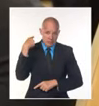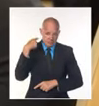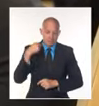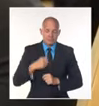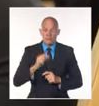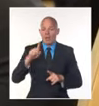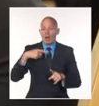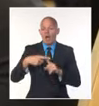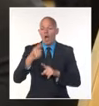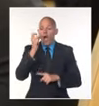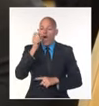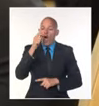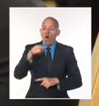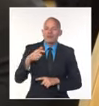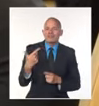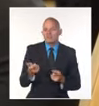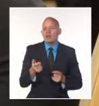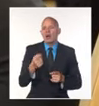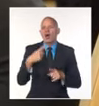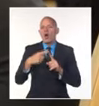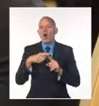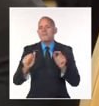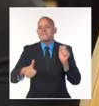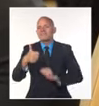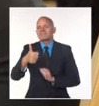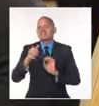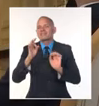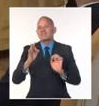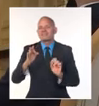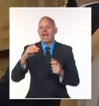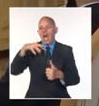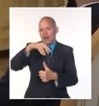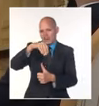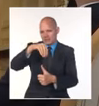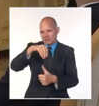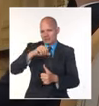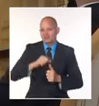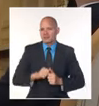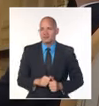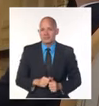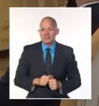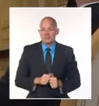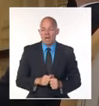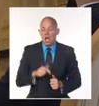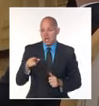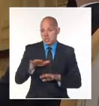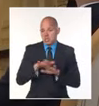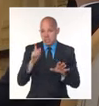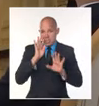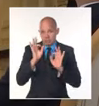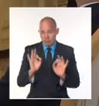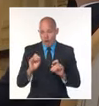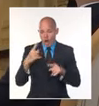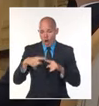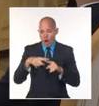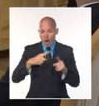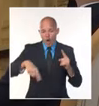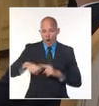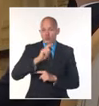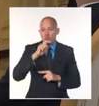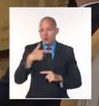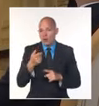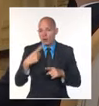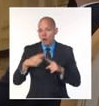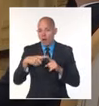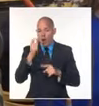Nikol Pashinyan, actual presidente de la Unión Económica Euroasiática. En el debate intervino además Shavkat Mirziyoyev, jefe de